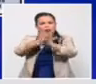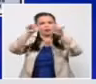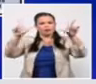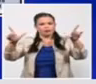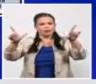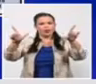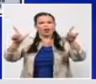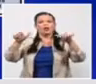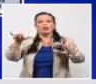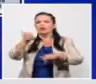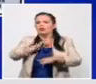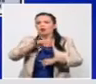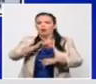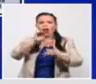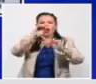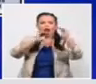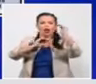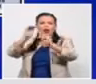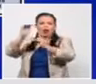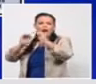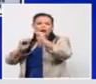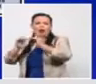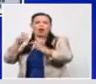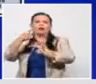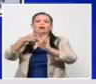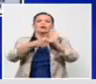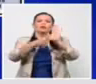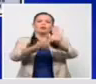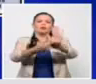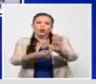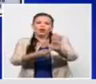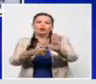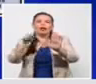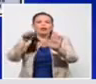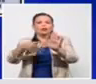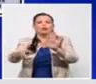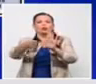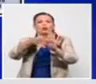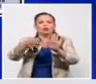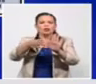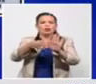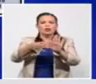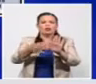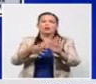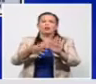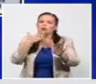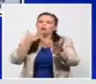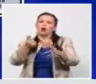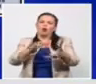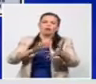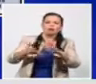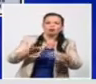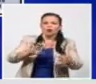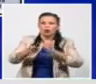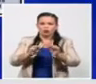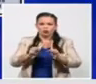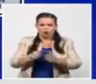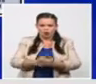la tabla, pues son los de menor incidencia en nuestro país. Los municipios de más afectación en